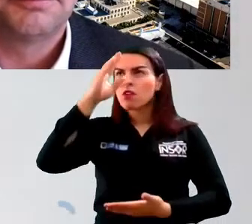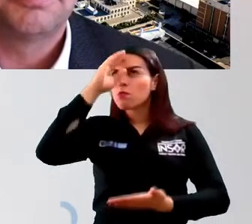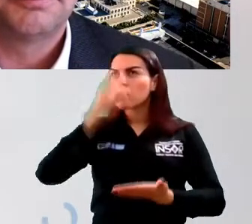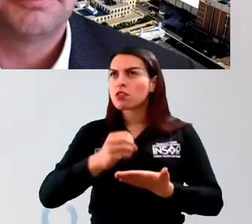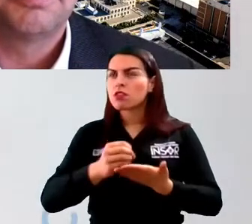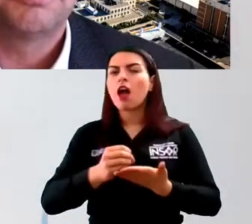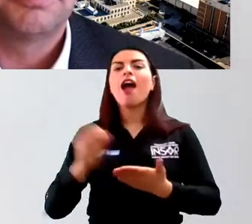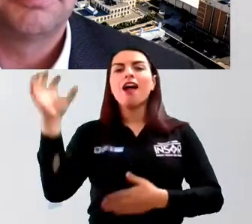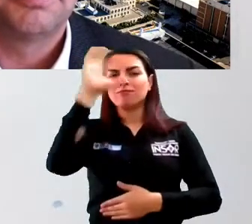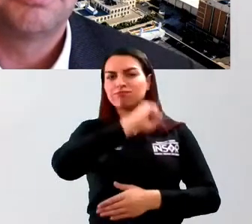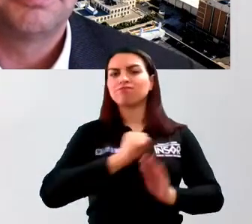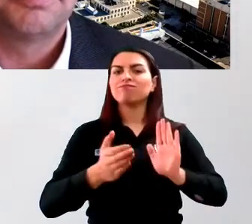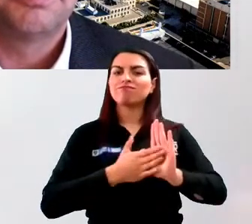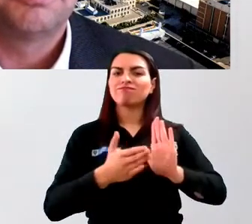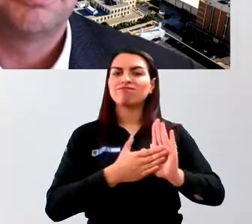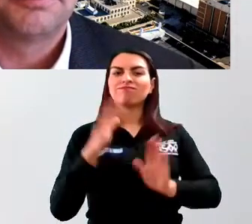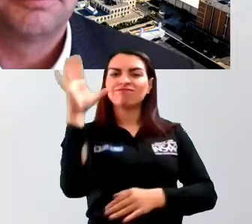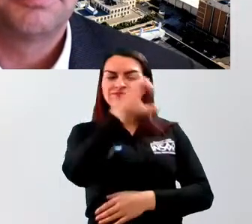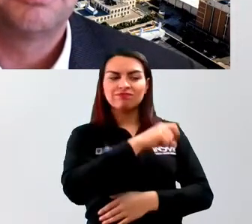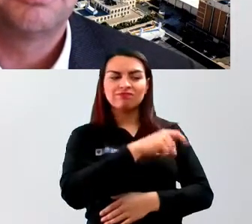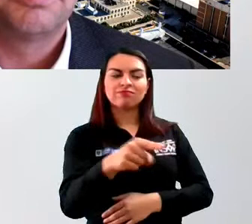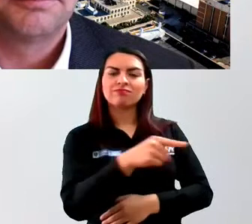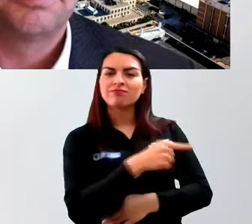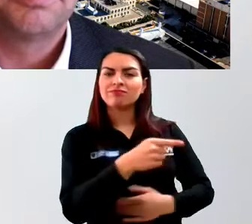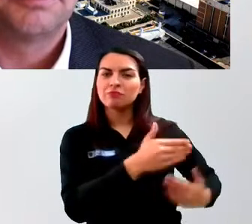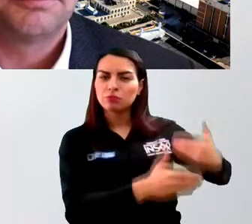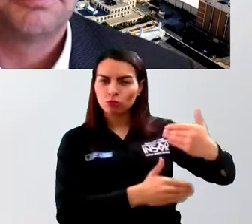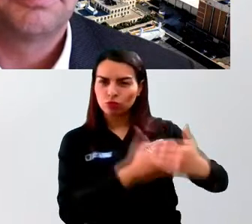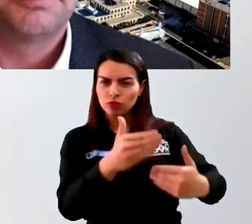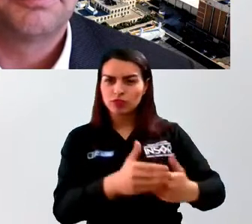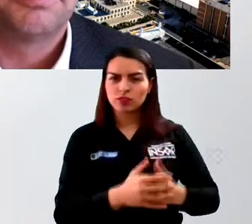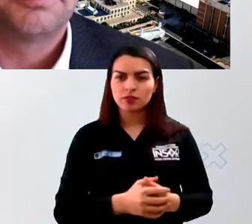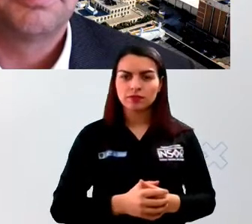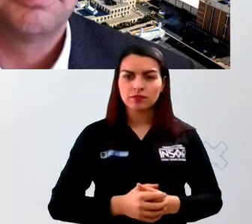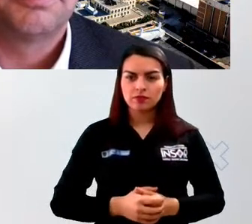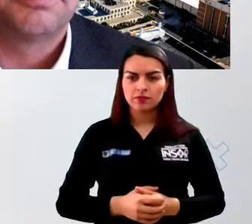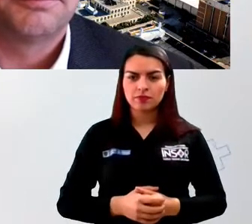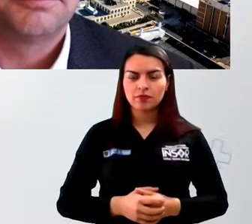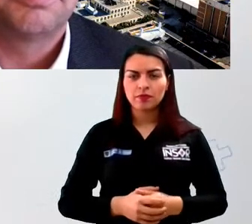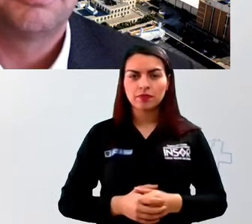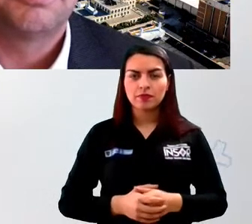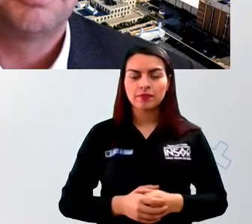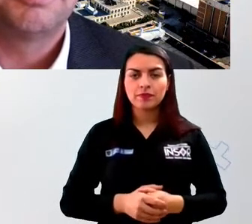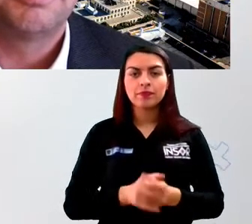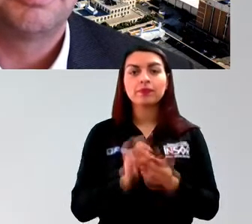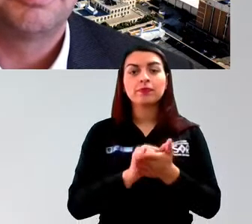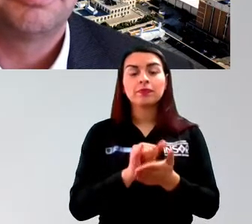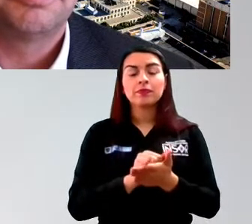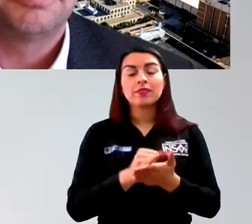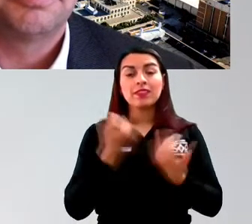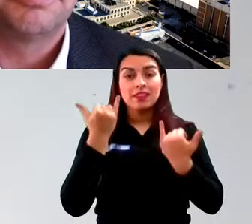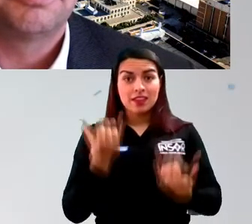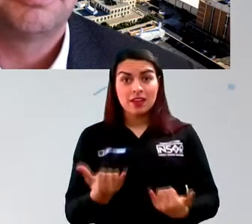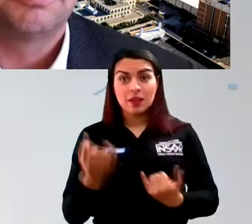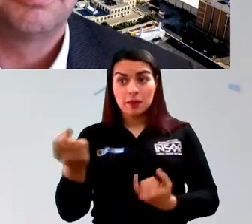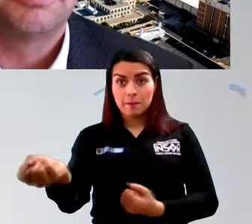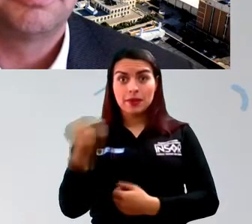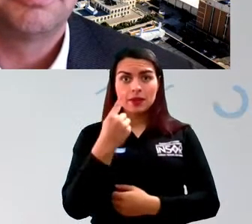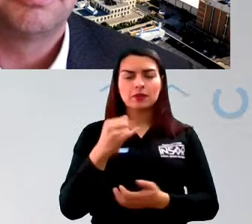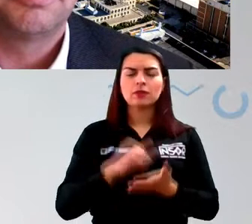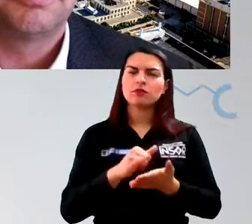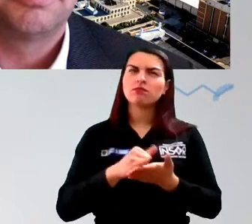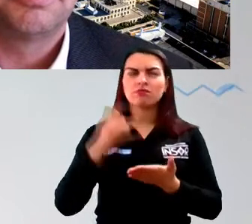evidencias. La pregunta que nos asalta es, ¿cómo dar feedback de calidad cuando el grupo con el que